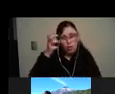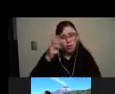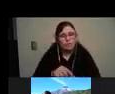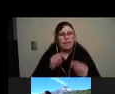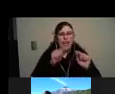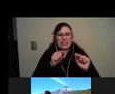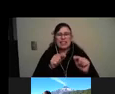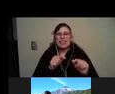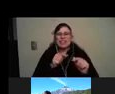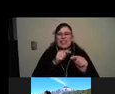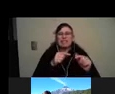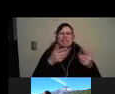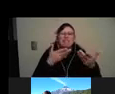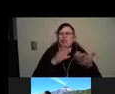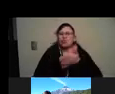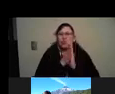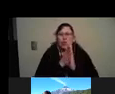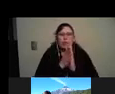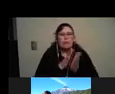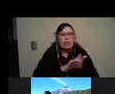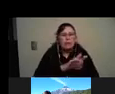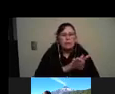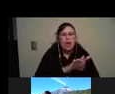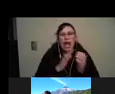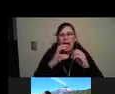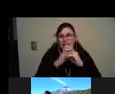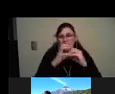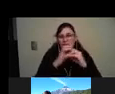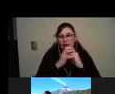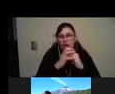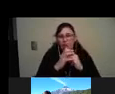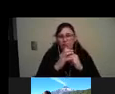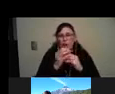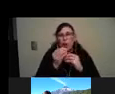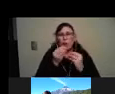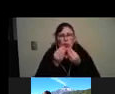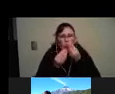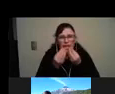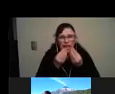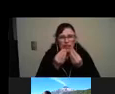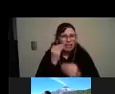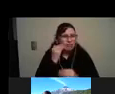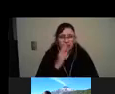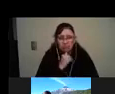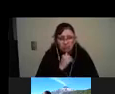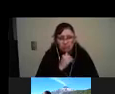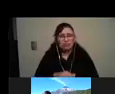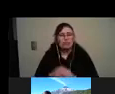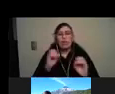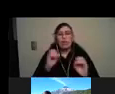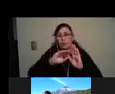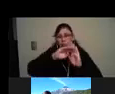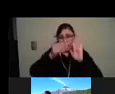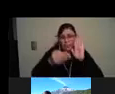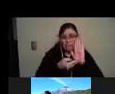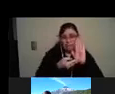estructural y nutricional de este tipo de células, ¿ya? Y al final de la vida intrauterina aparecen las células que se